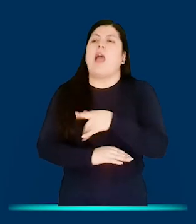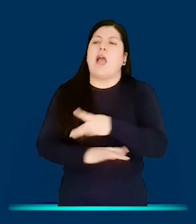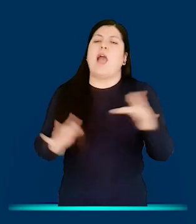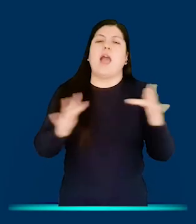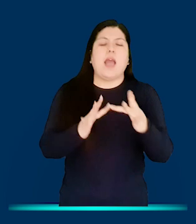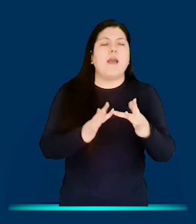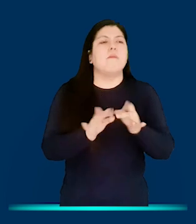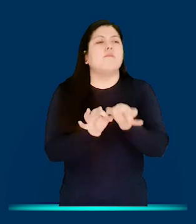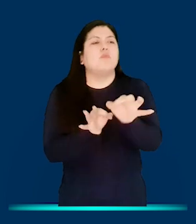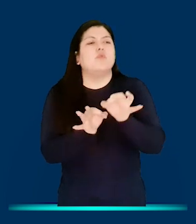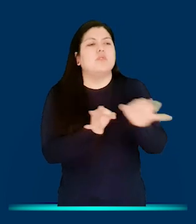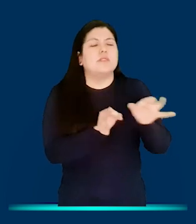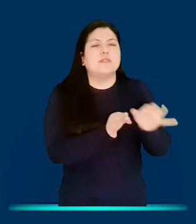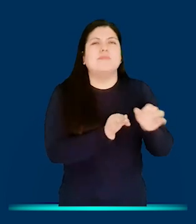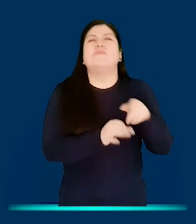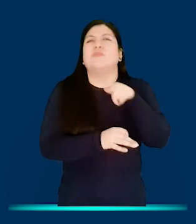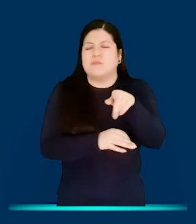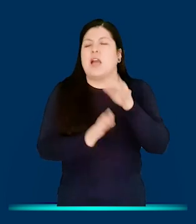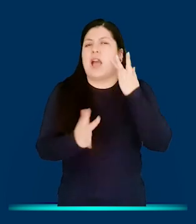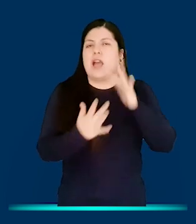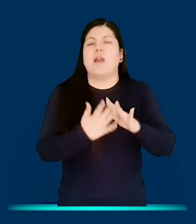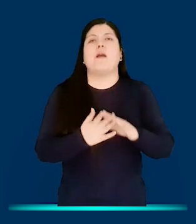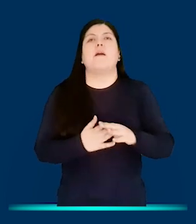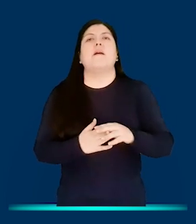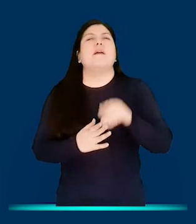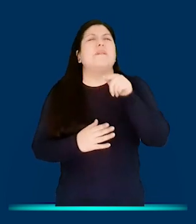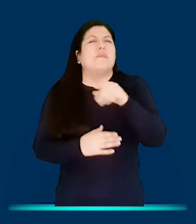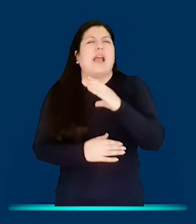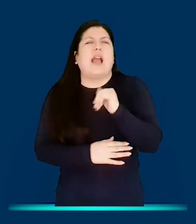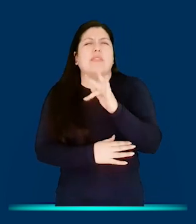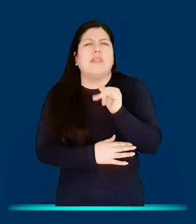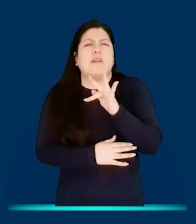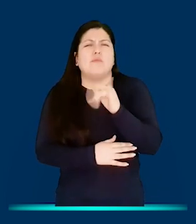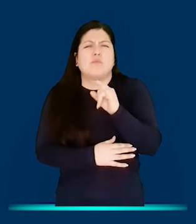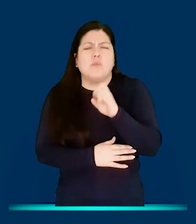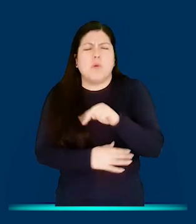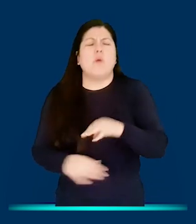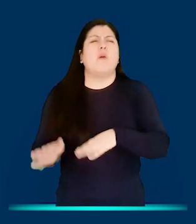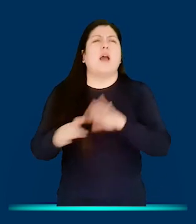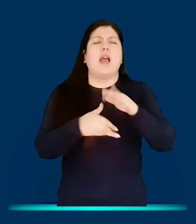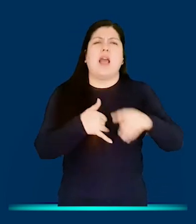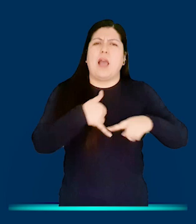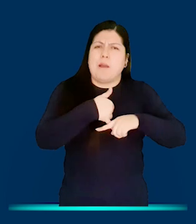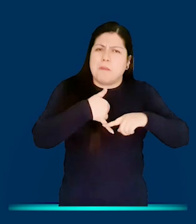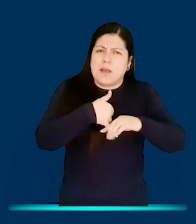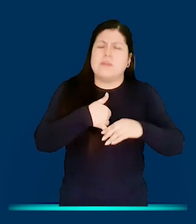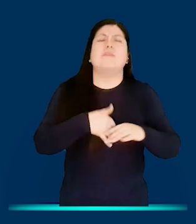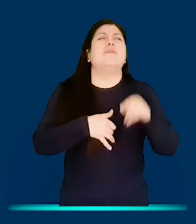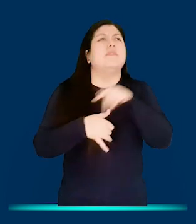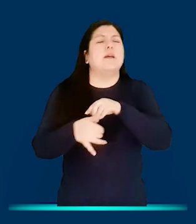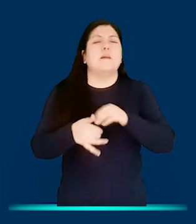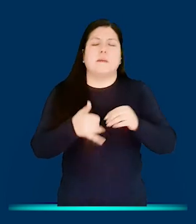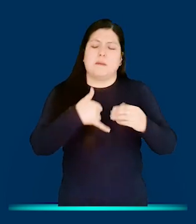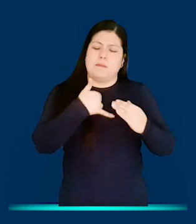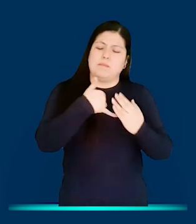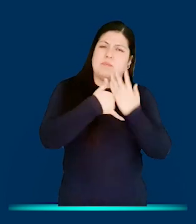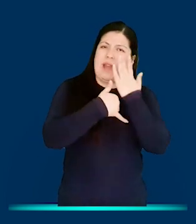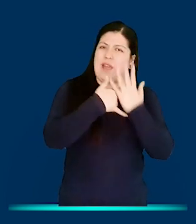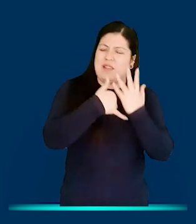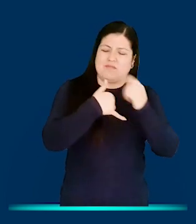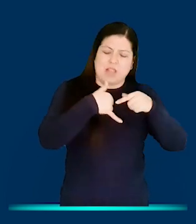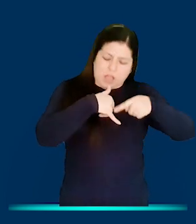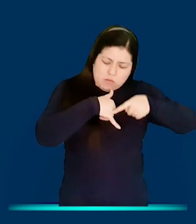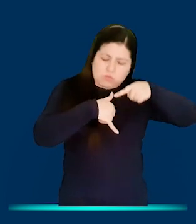los municipios más conflictivos y la mayoría de estos coinciden con municipios CITREP, porque estamos hablando del Magdalena Medio, del